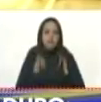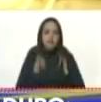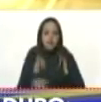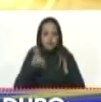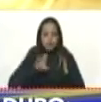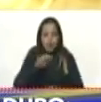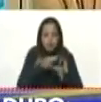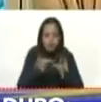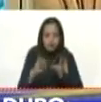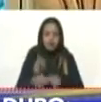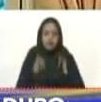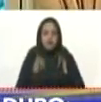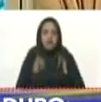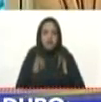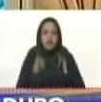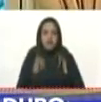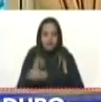Billetera en Petro.